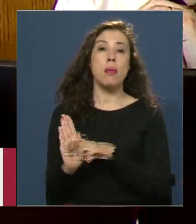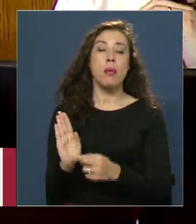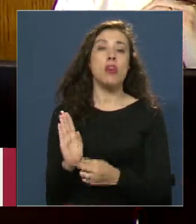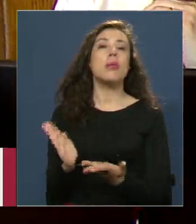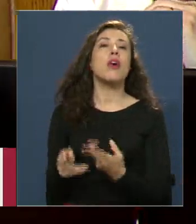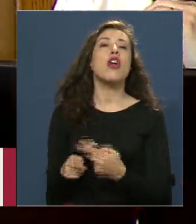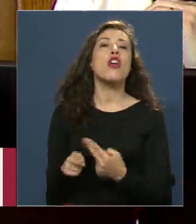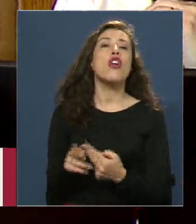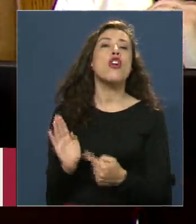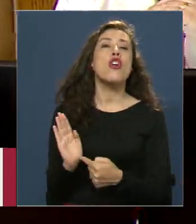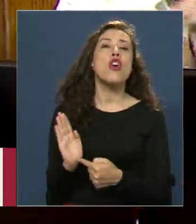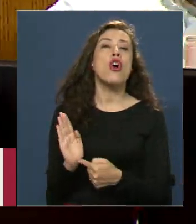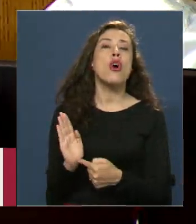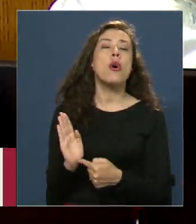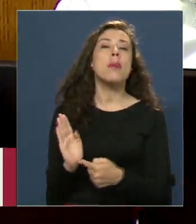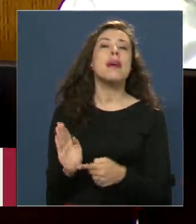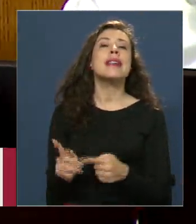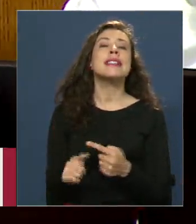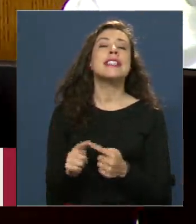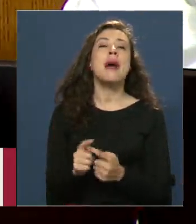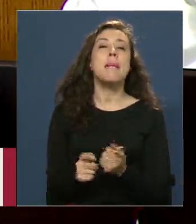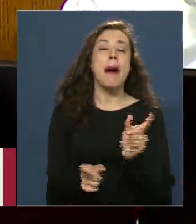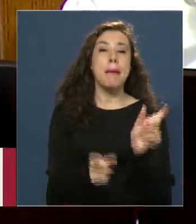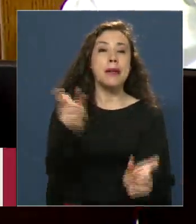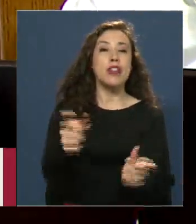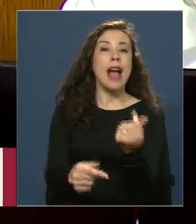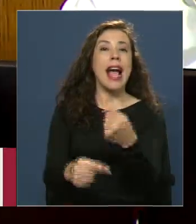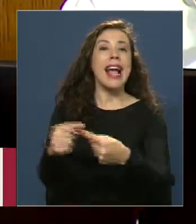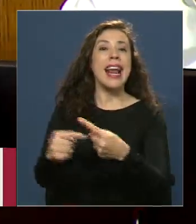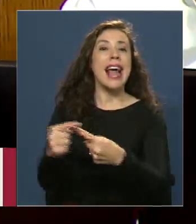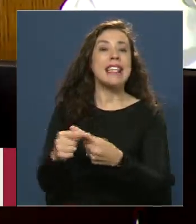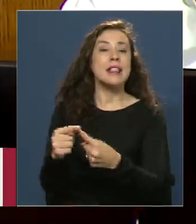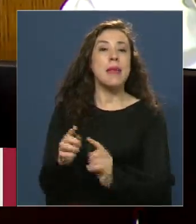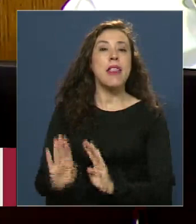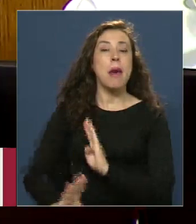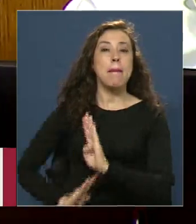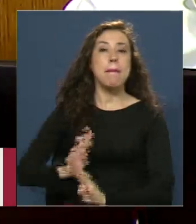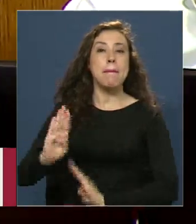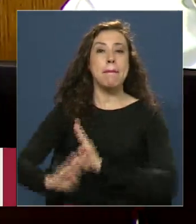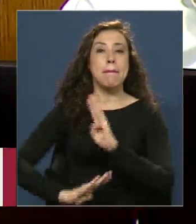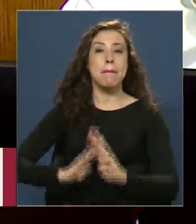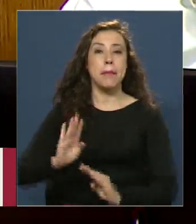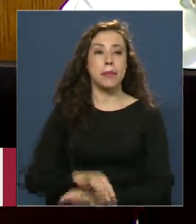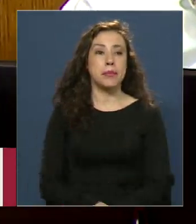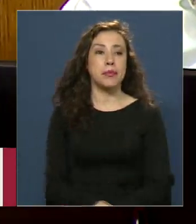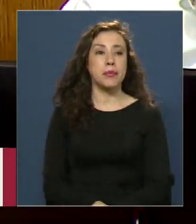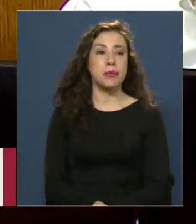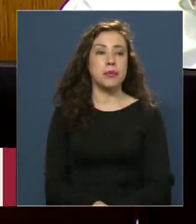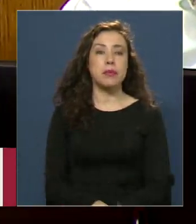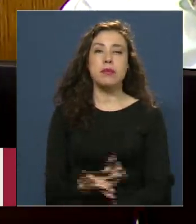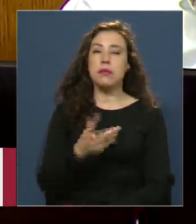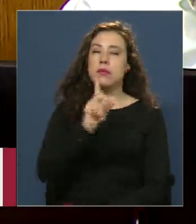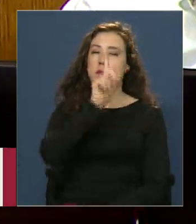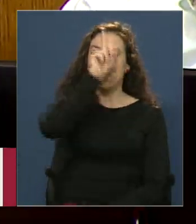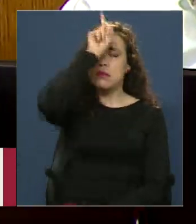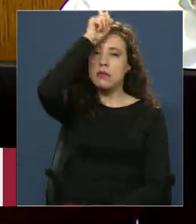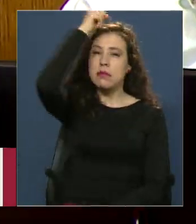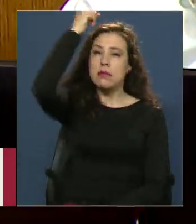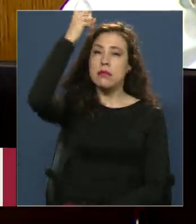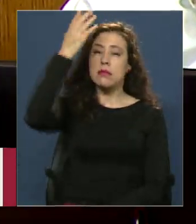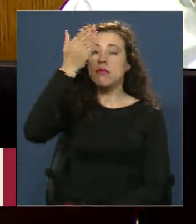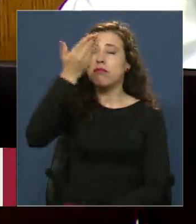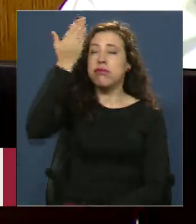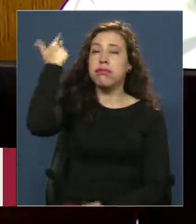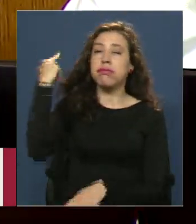que se llama clase media protegida. Es una costumbre inveterada